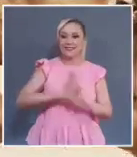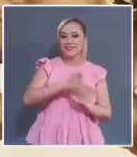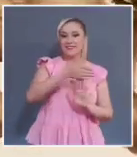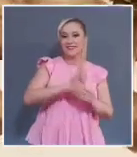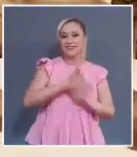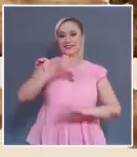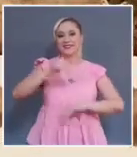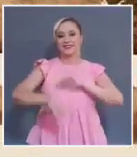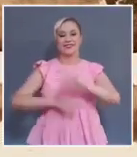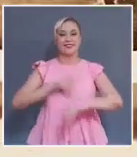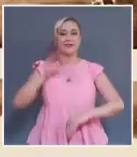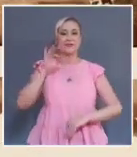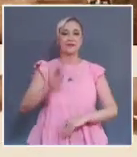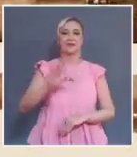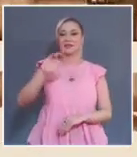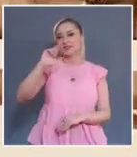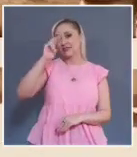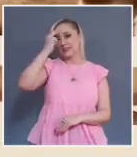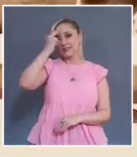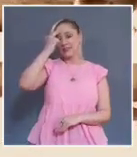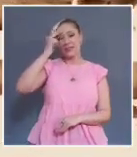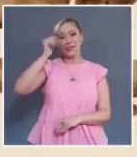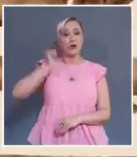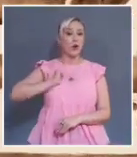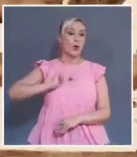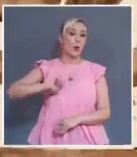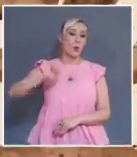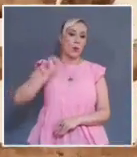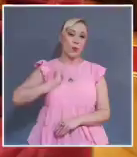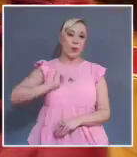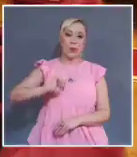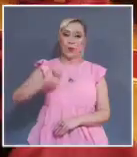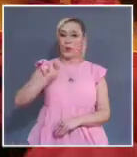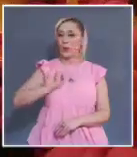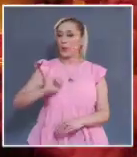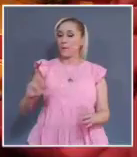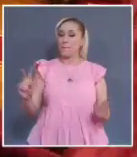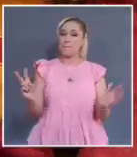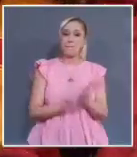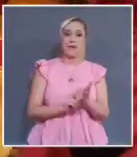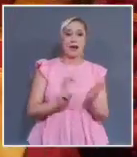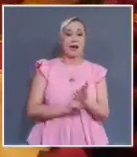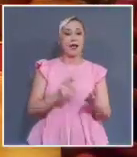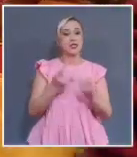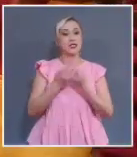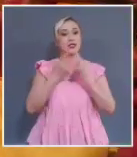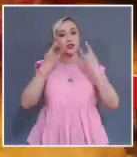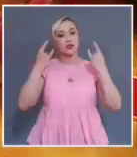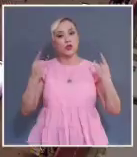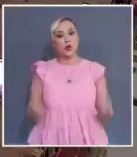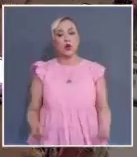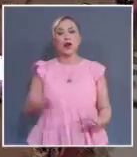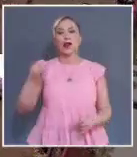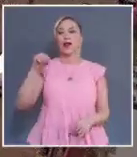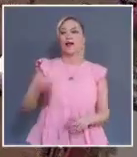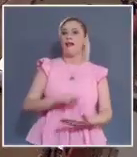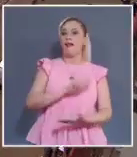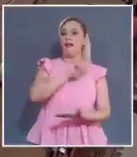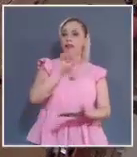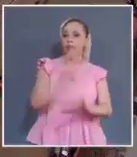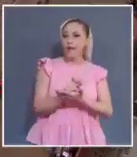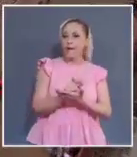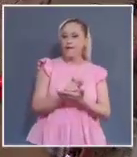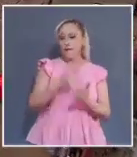Obra monumental del siglo XIX que alberga un valioso acervo cultural dedicado a la justicia y el derecho. Se trata del